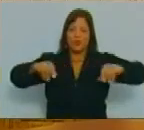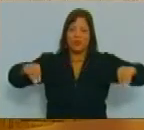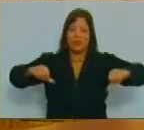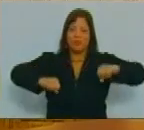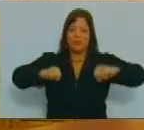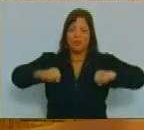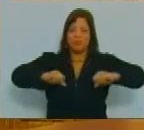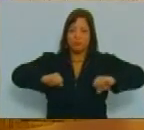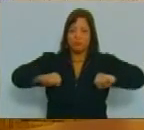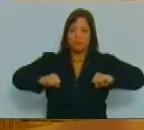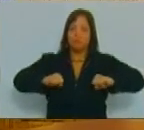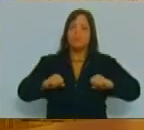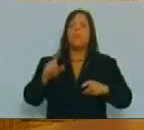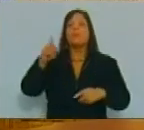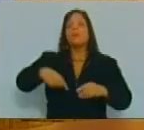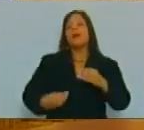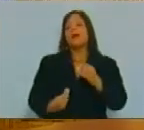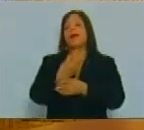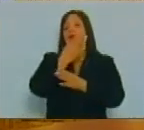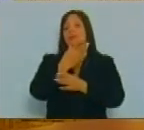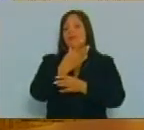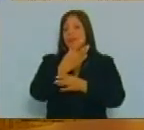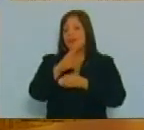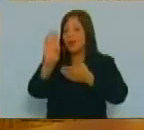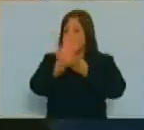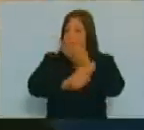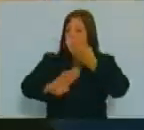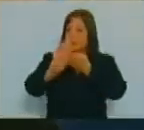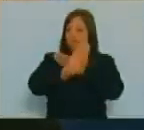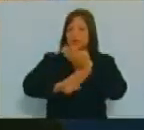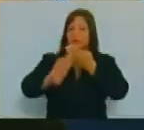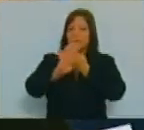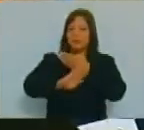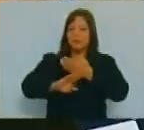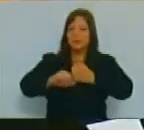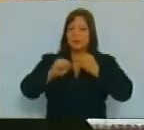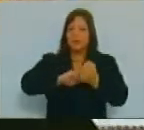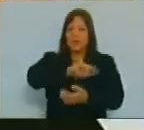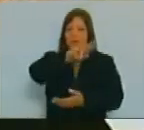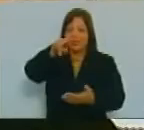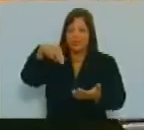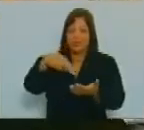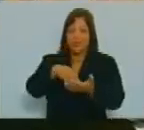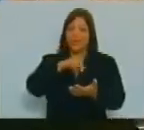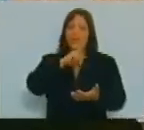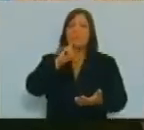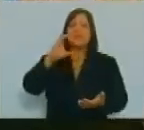así como la creación de un órgano de protección civil con carácter nacional